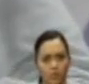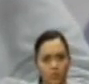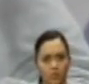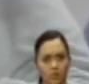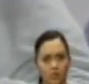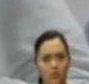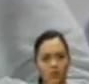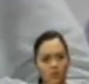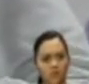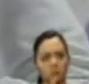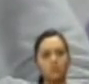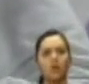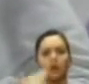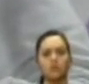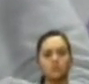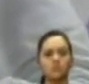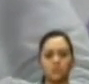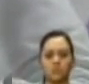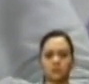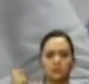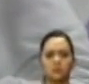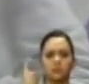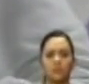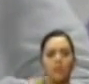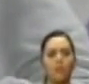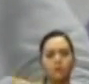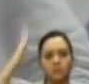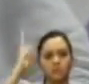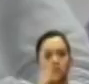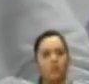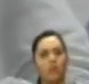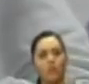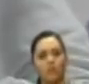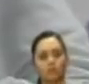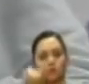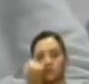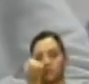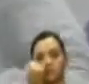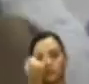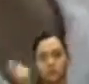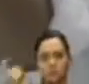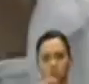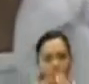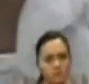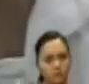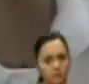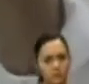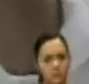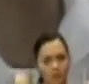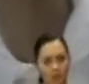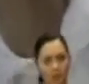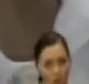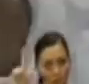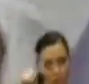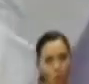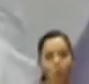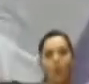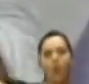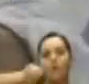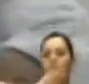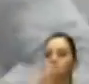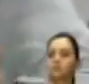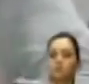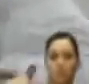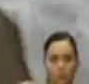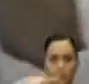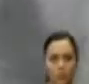pues, la matrícula de los indígenas con el actual sistema. O sea, entonces, ¿qué lógica tiene esto si están defendiendo a